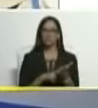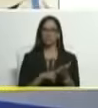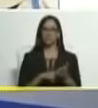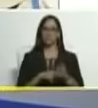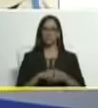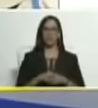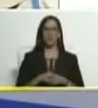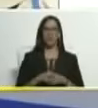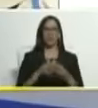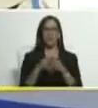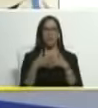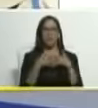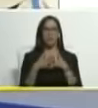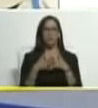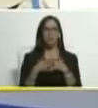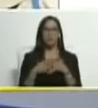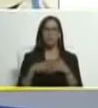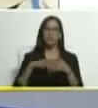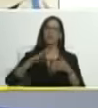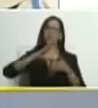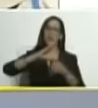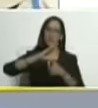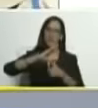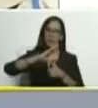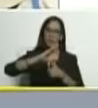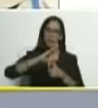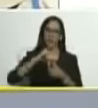Los Estados Unidos de Norteamérica exactamente hace un año